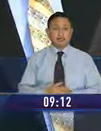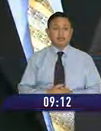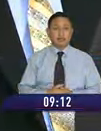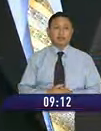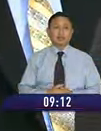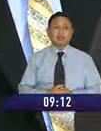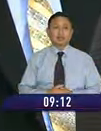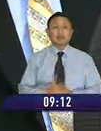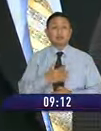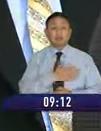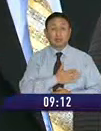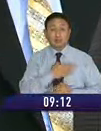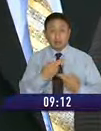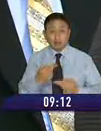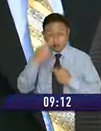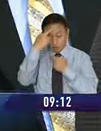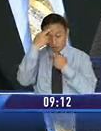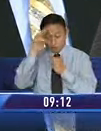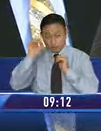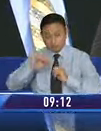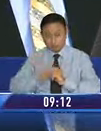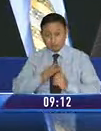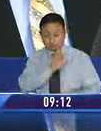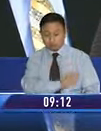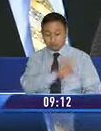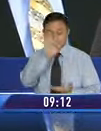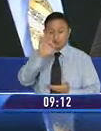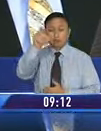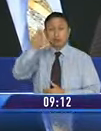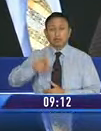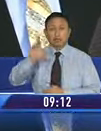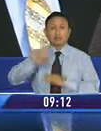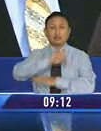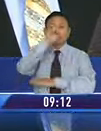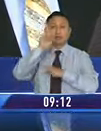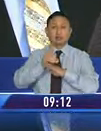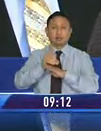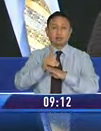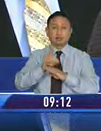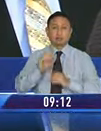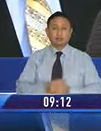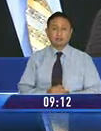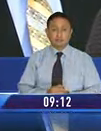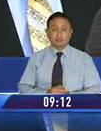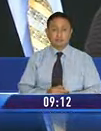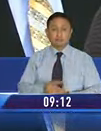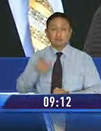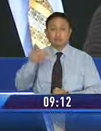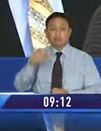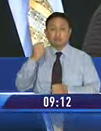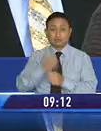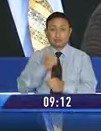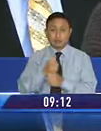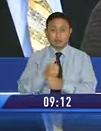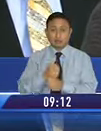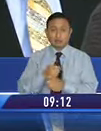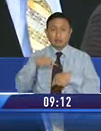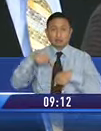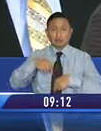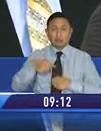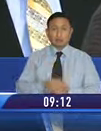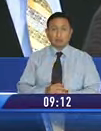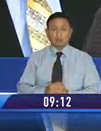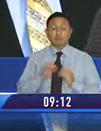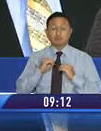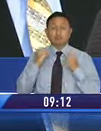poder representar a los verdaderos dirigentes de los trabajadores,